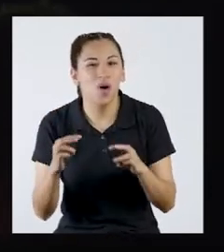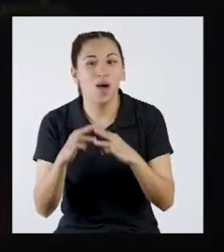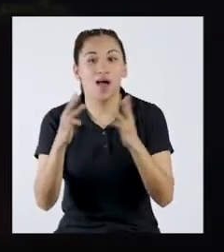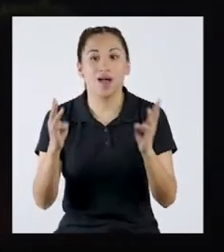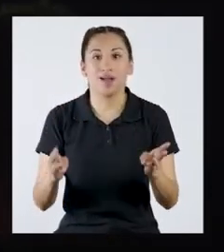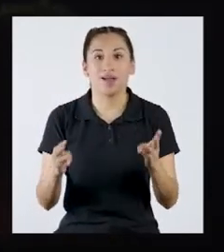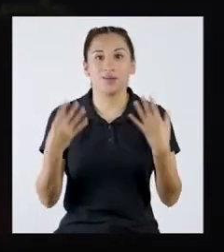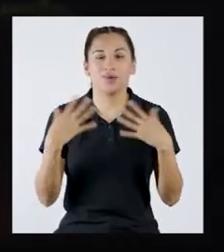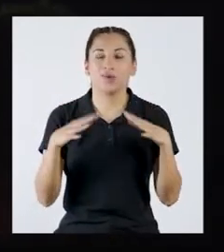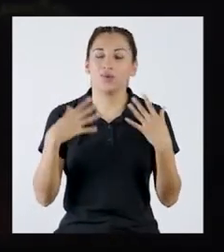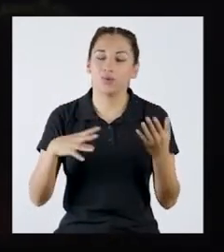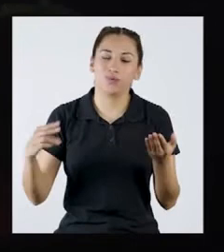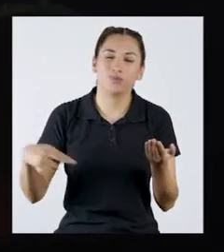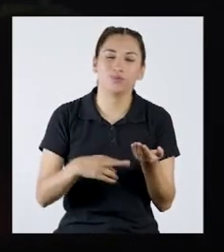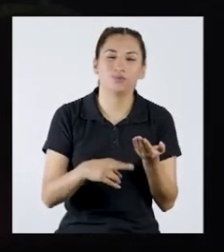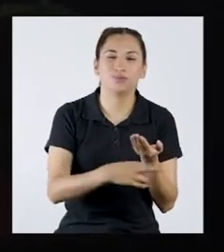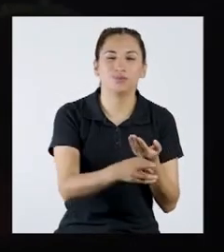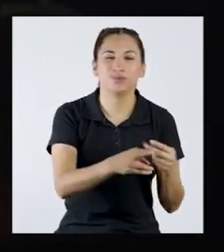menudo,